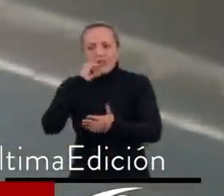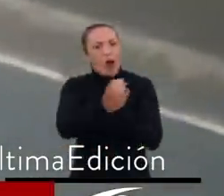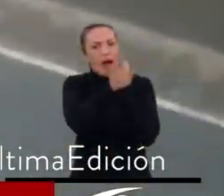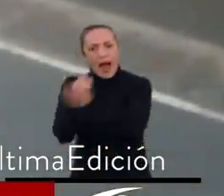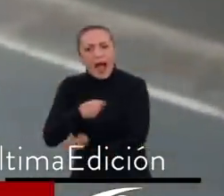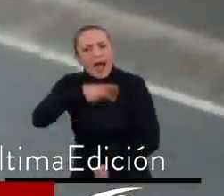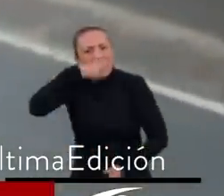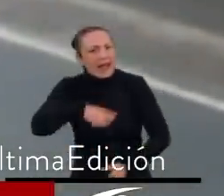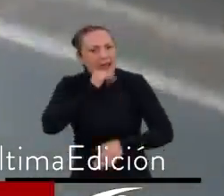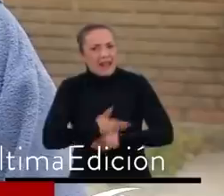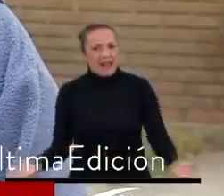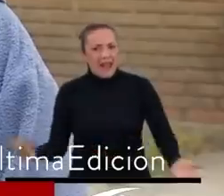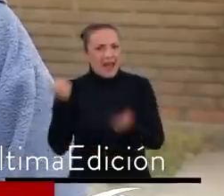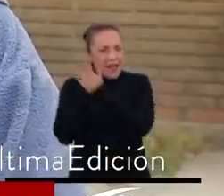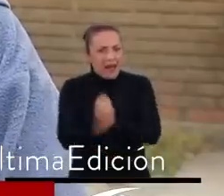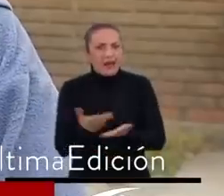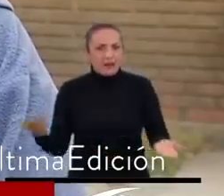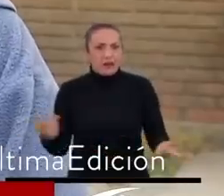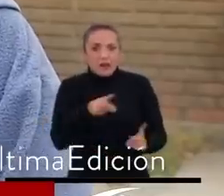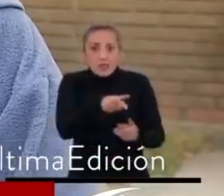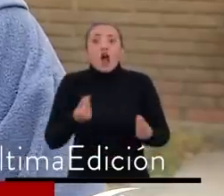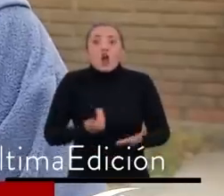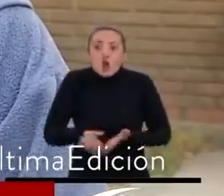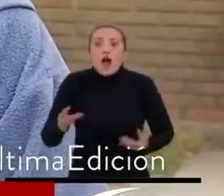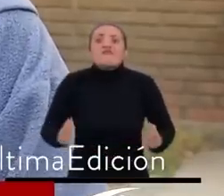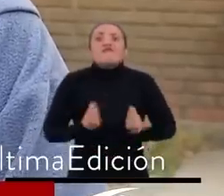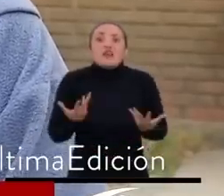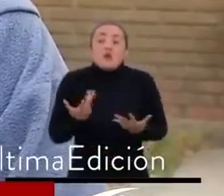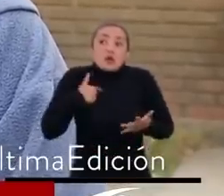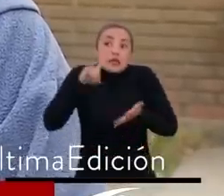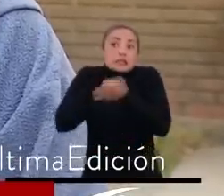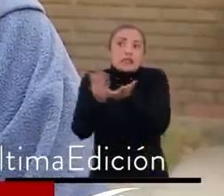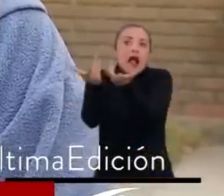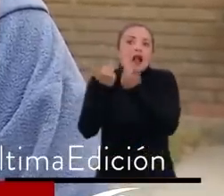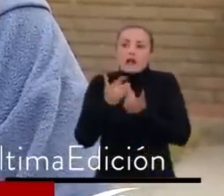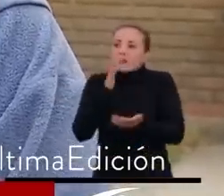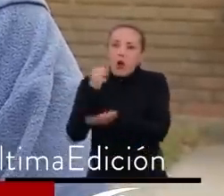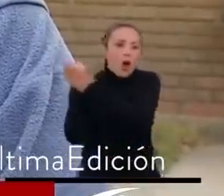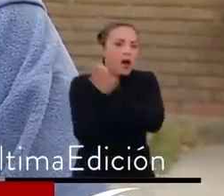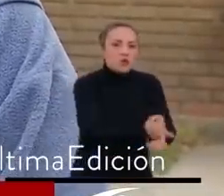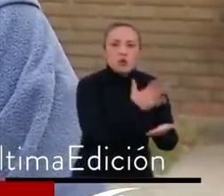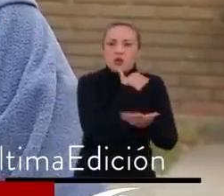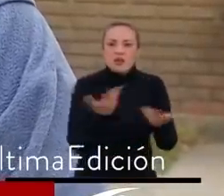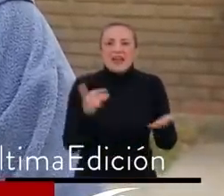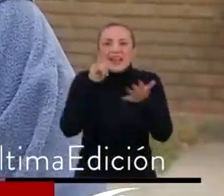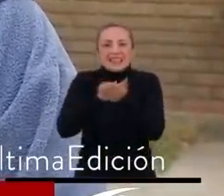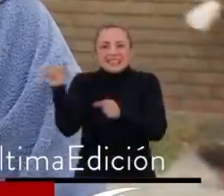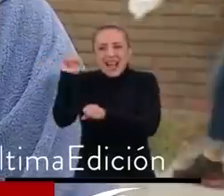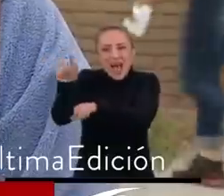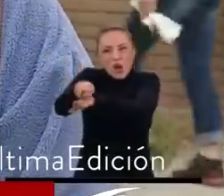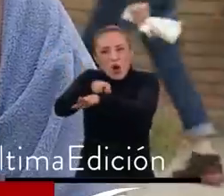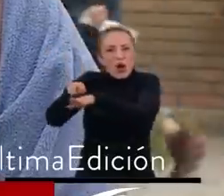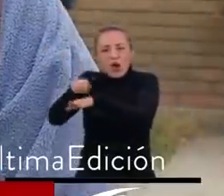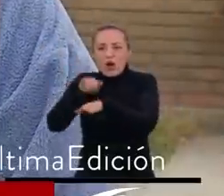darle auxilio. Porque ella quedó con vida, eso es lo que tengo entendido, y nadie me la ayudó de los que iban con ella.